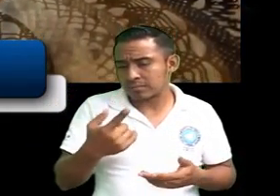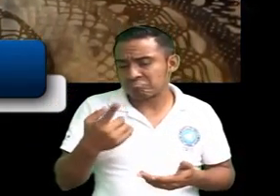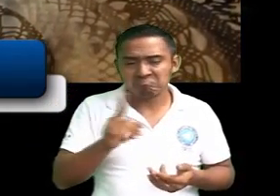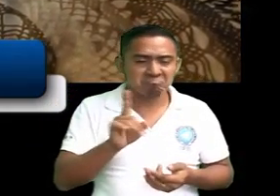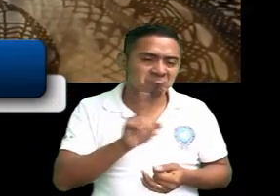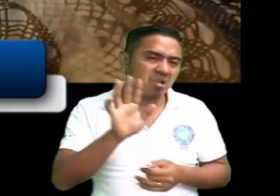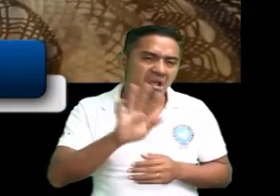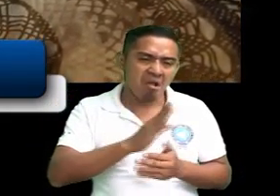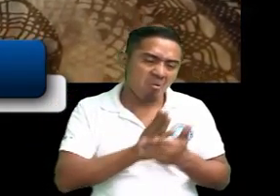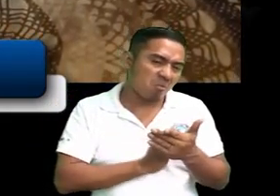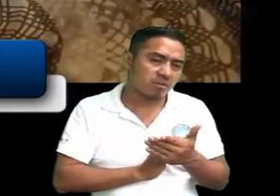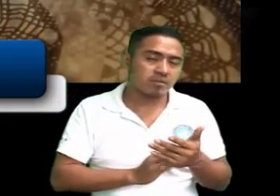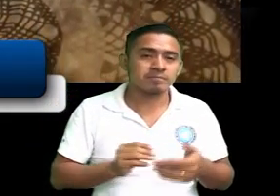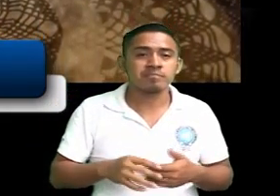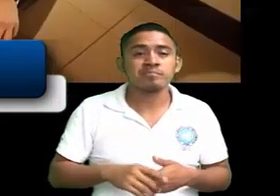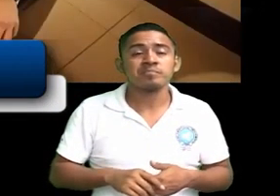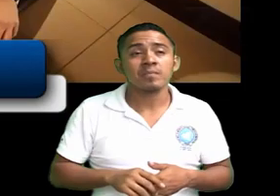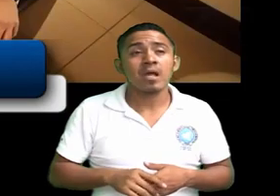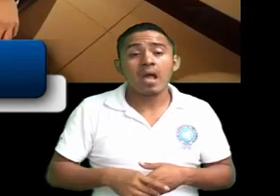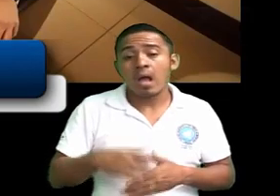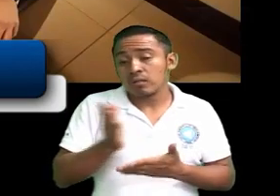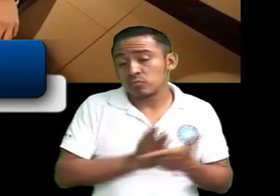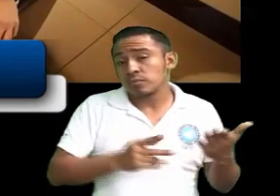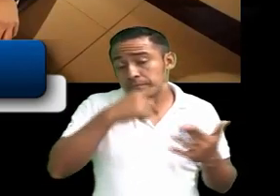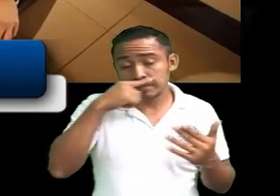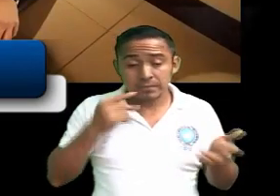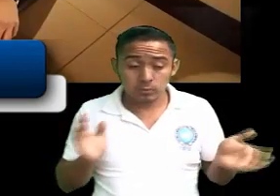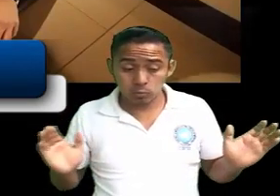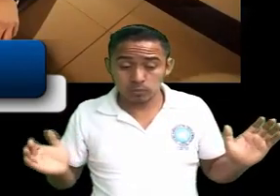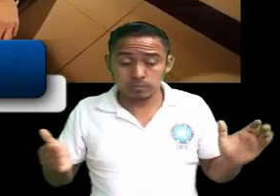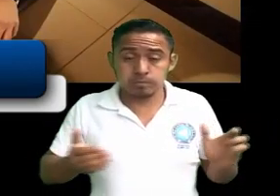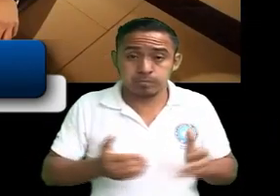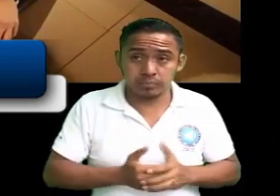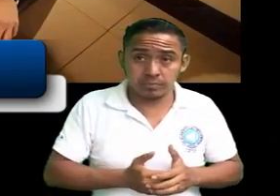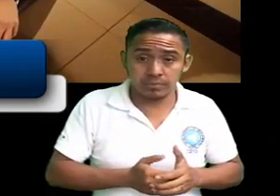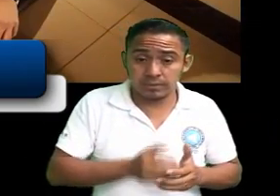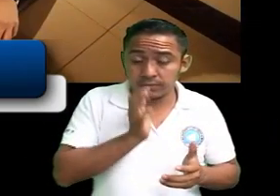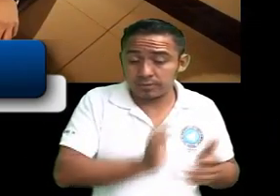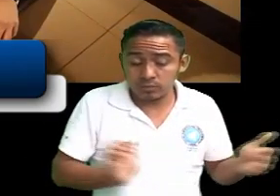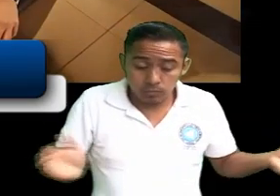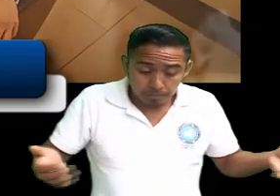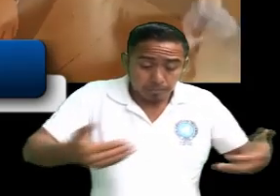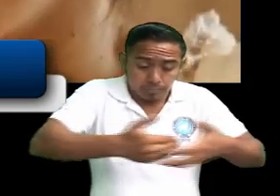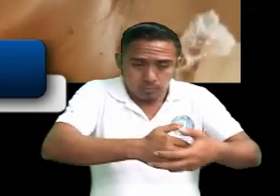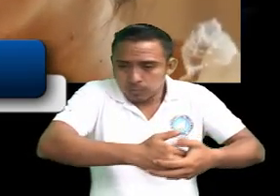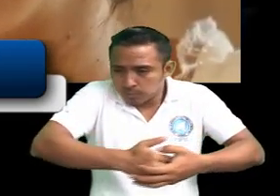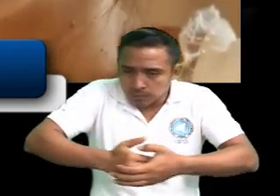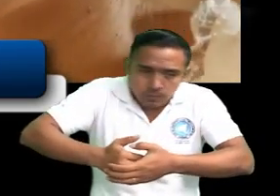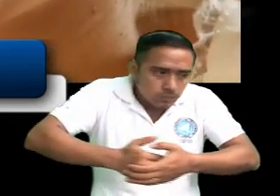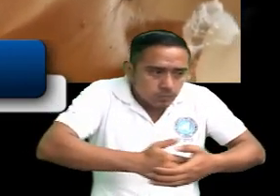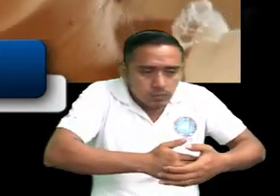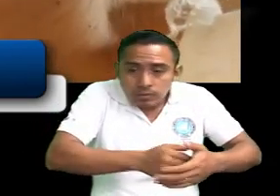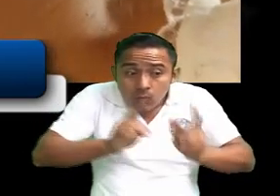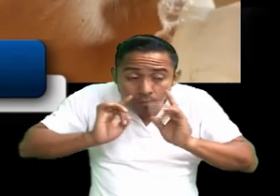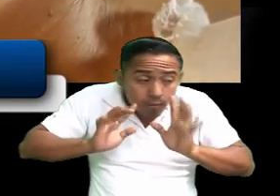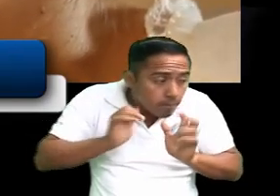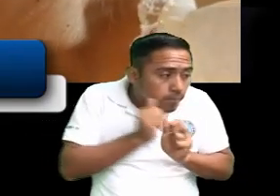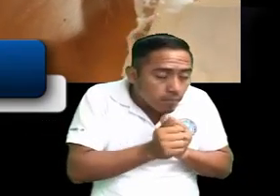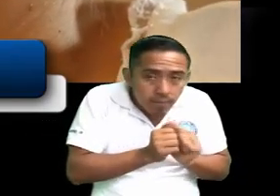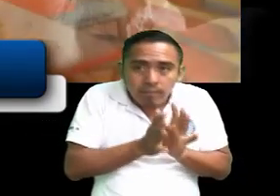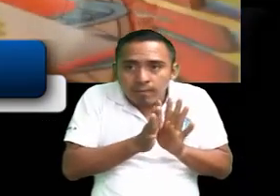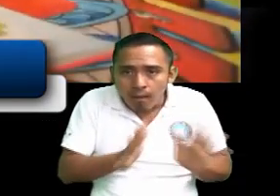perro. En vez de guaguau se dice gato en vez de miau. En vez de miau. Pero casi siempre, no todos los padres somos